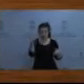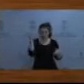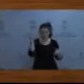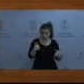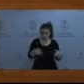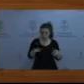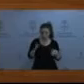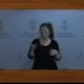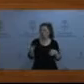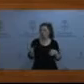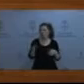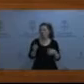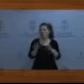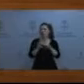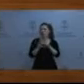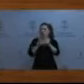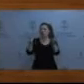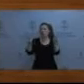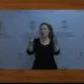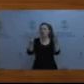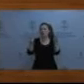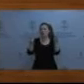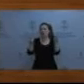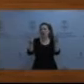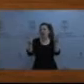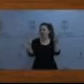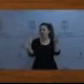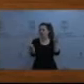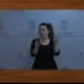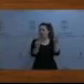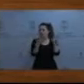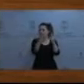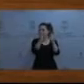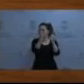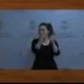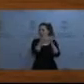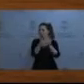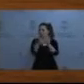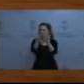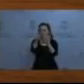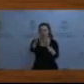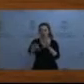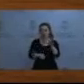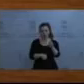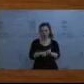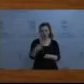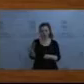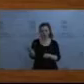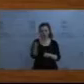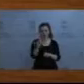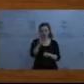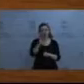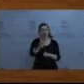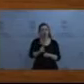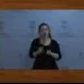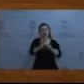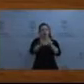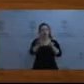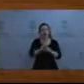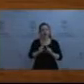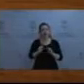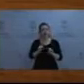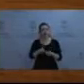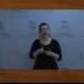se trata de ninguna organización nueva en esta materia de acogida y de integración. No se trata de que sean organizaciones que se hayan